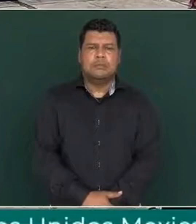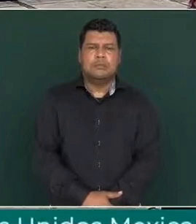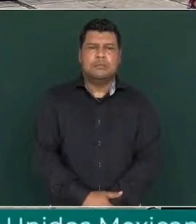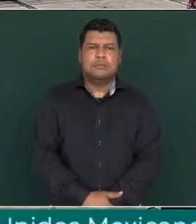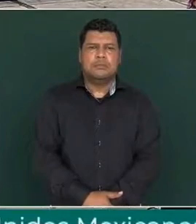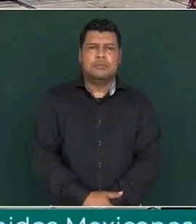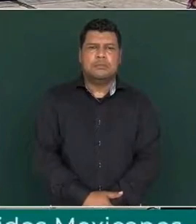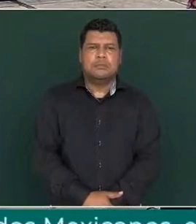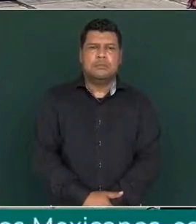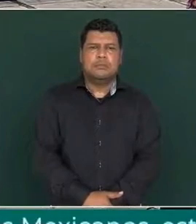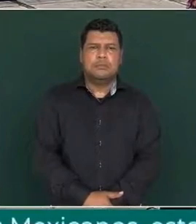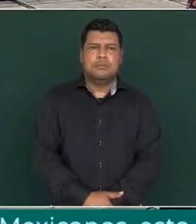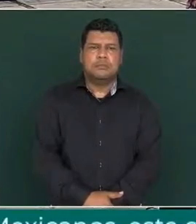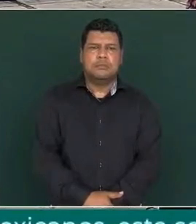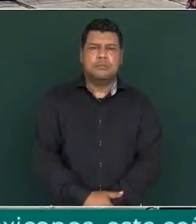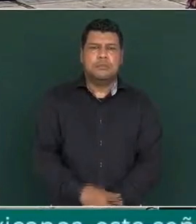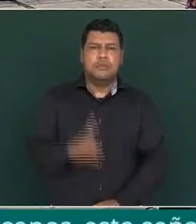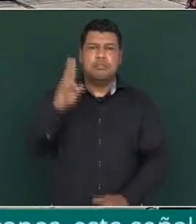Pero sí,